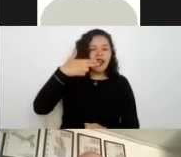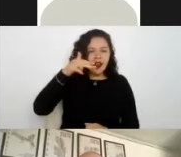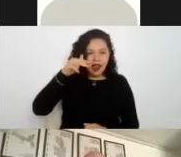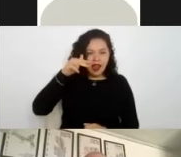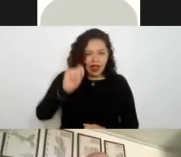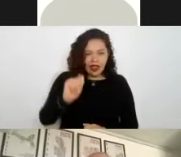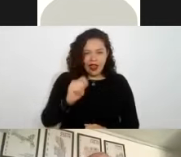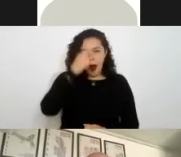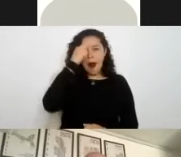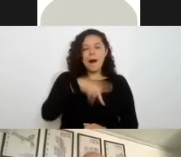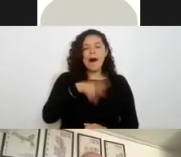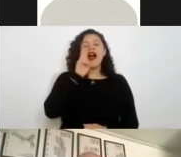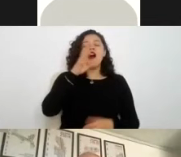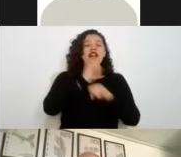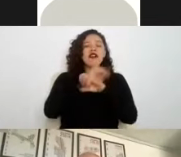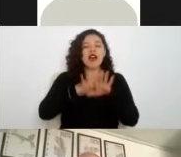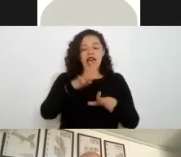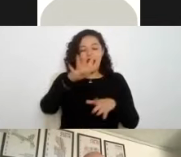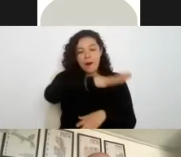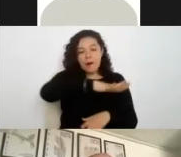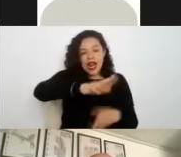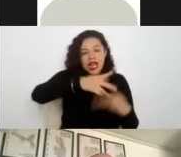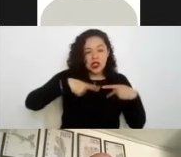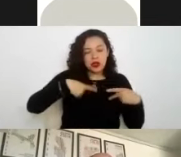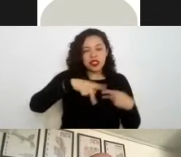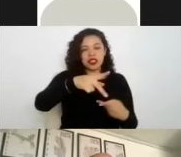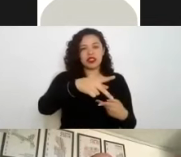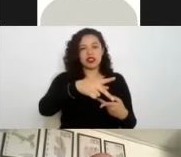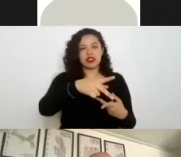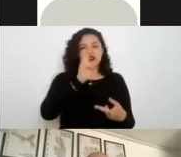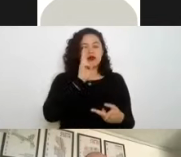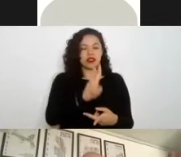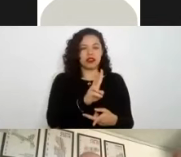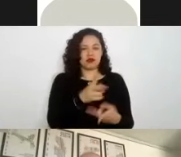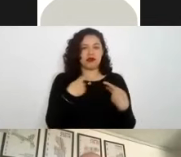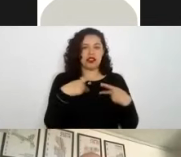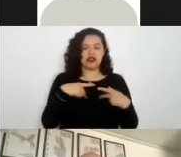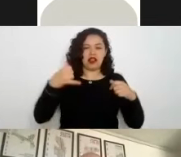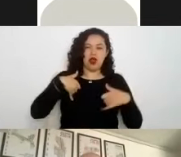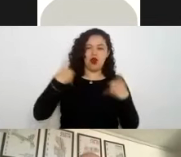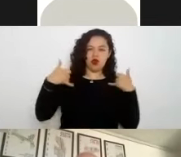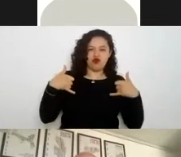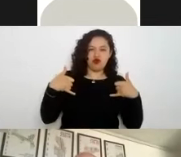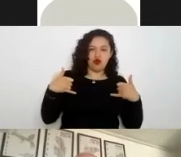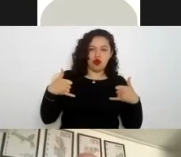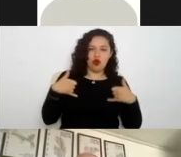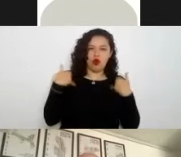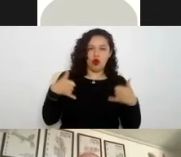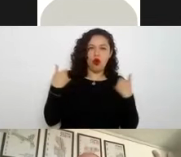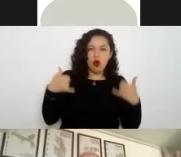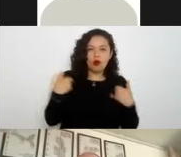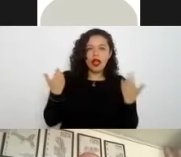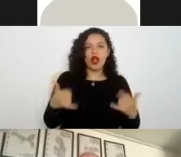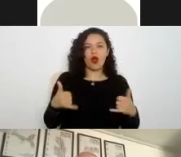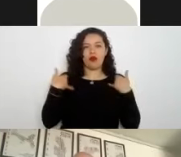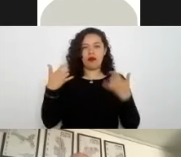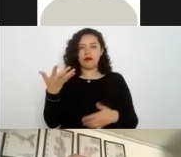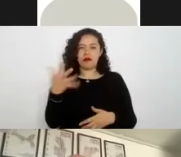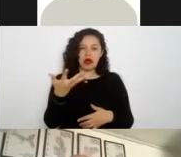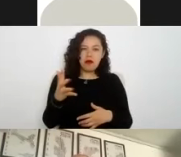público. Si mi público es un mercado de millennials, centennials, pues bueno, ya estamos viendo que la percepción de